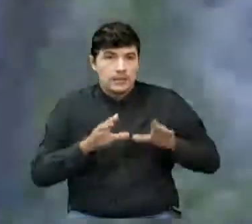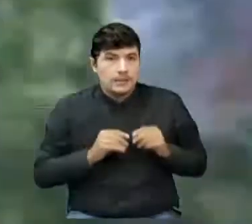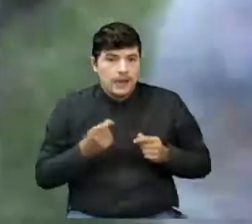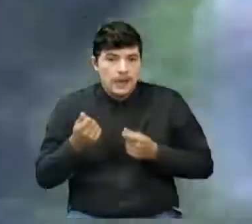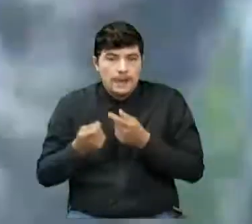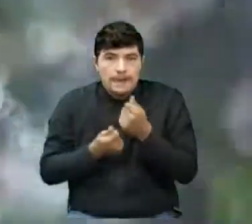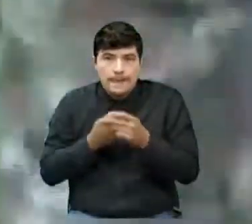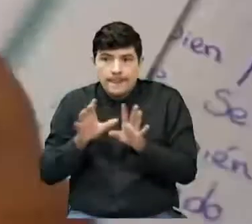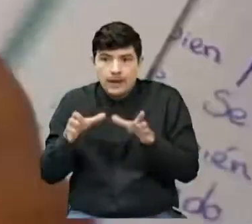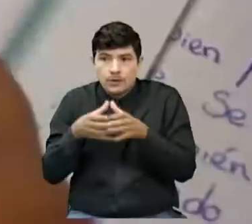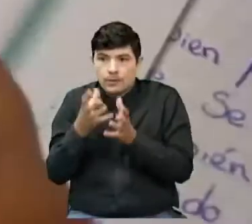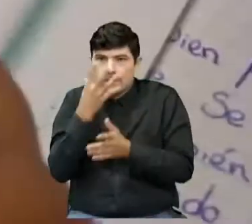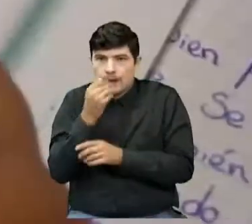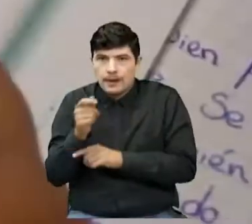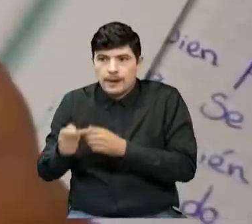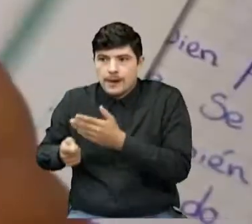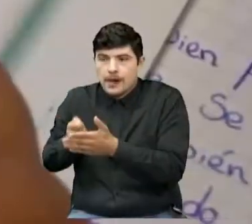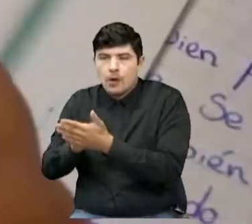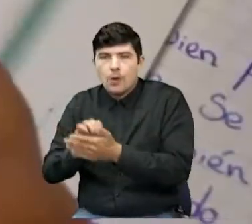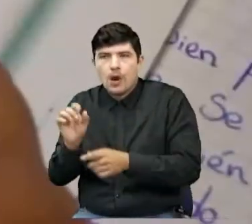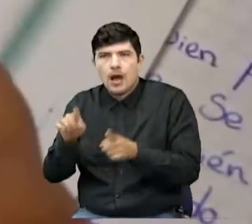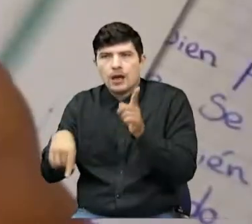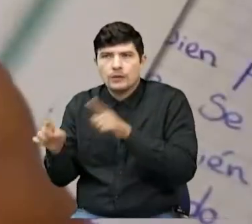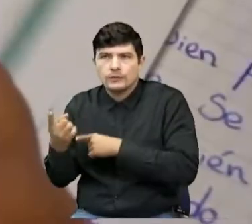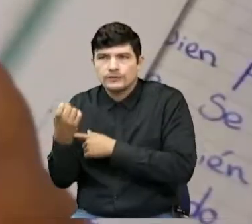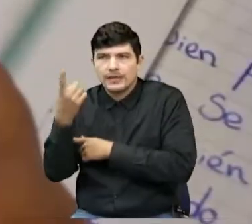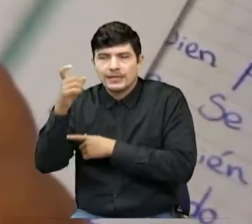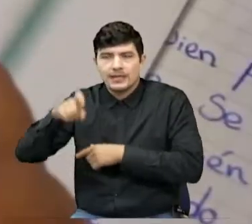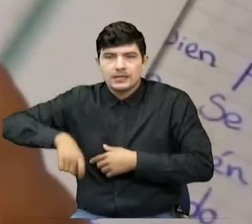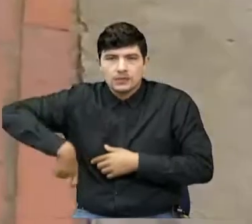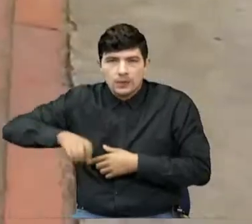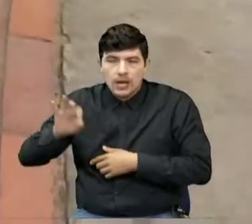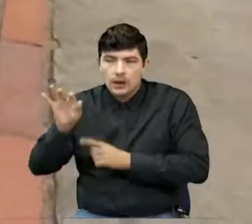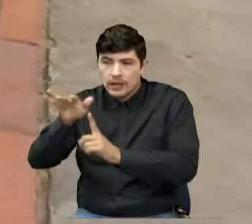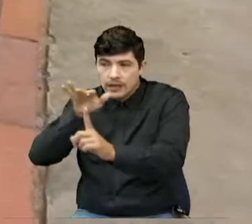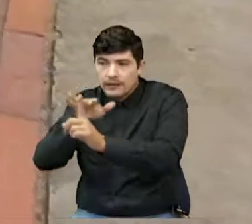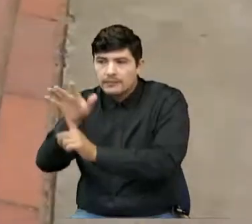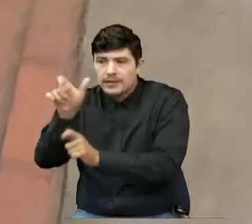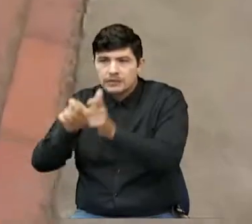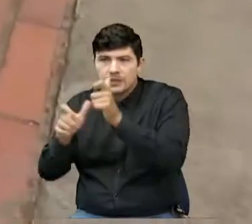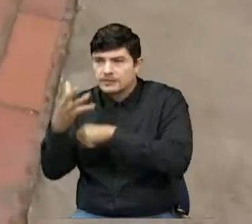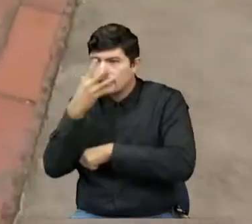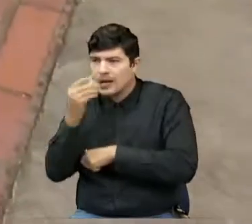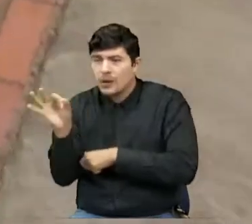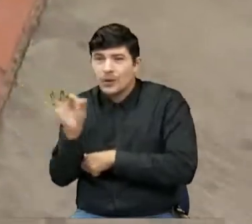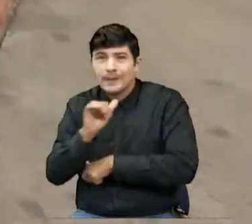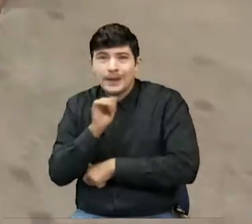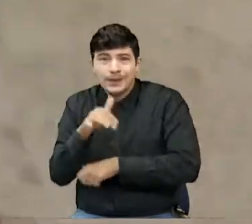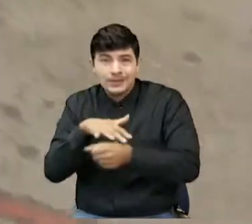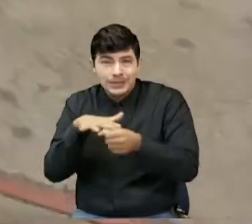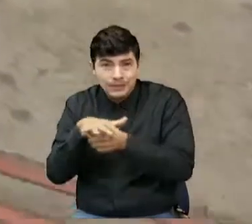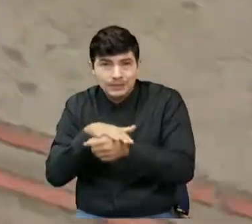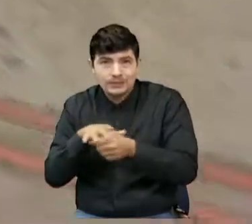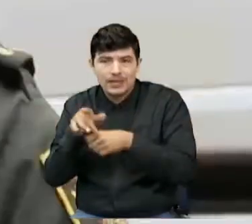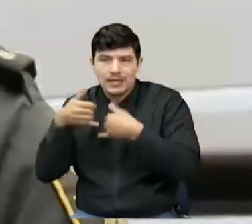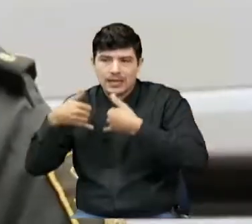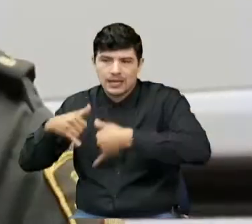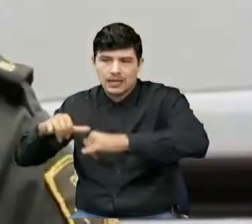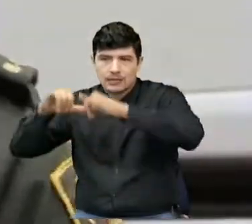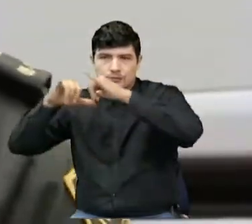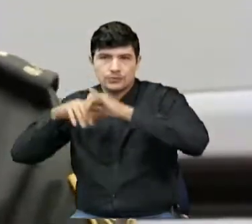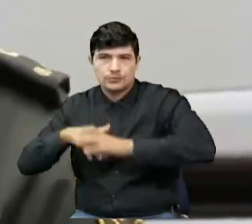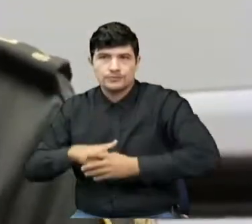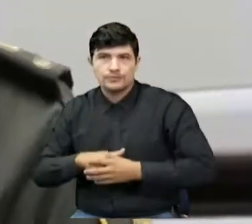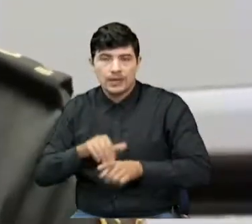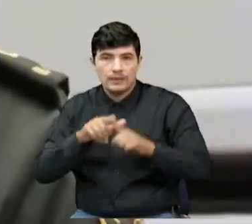de los grupos armados otros a la falta de escolaridad influenciados por desconocidos y en el peor de los casos engañados las